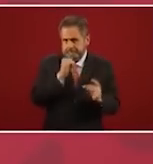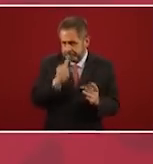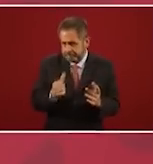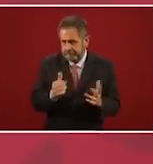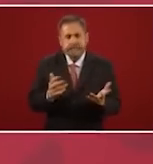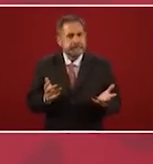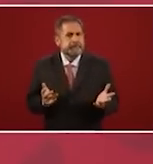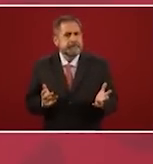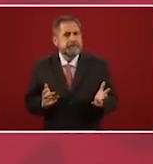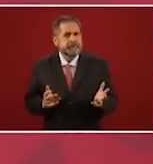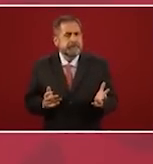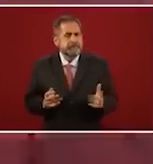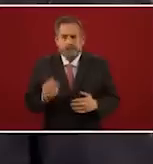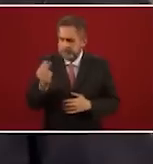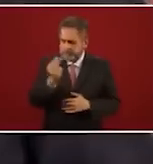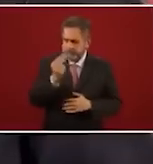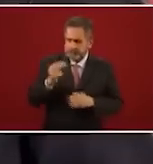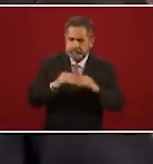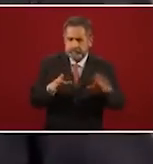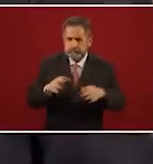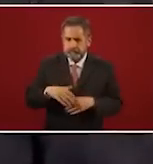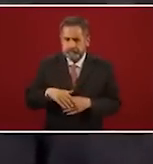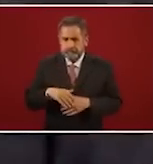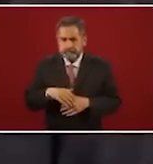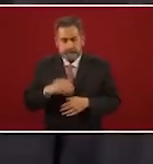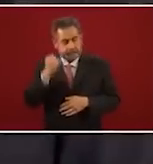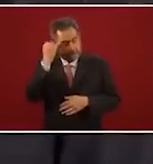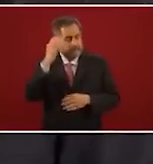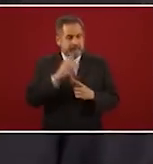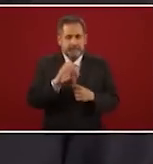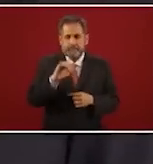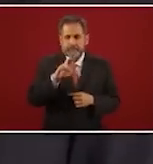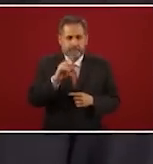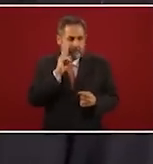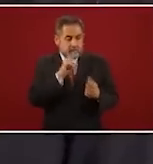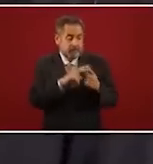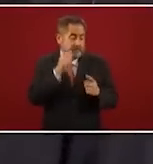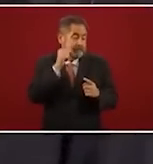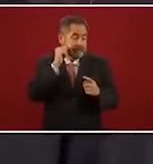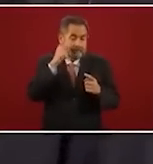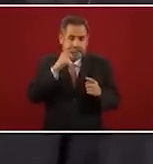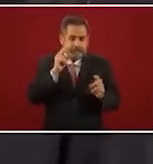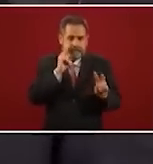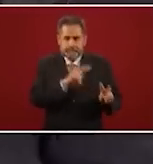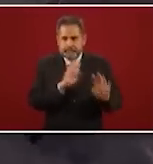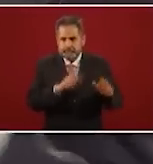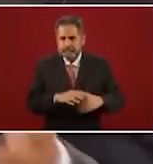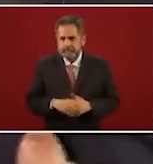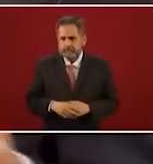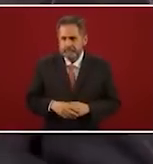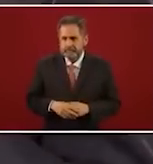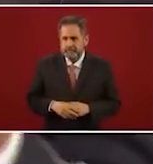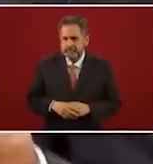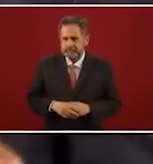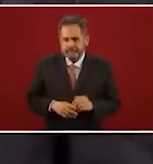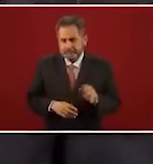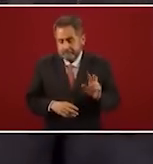explica. Ya me imagino, no vi a Ciro anoche, porque